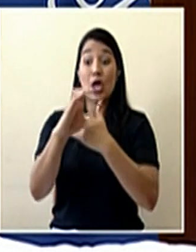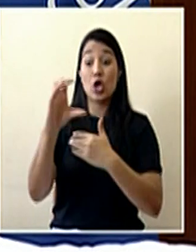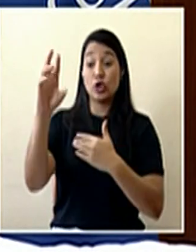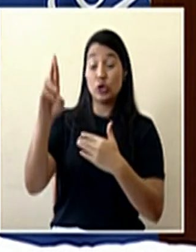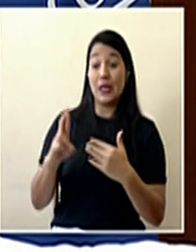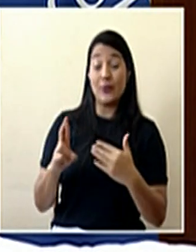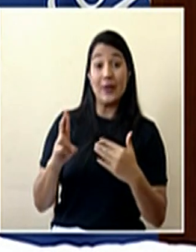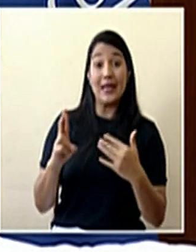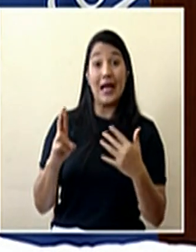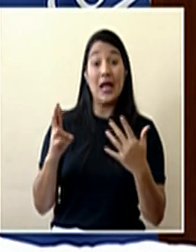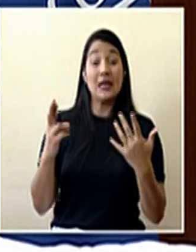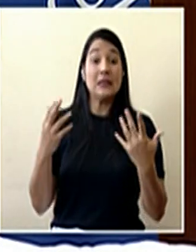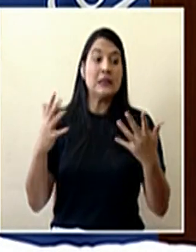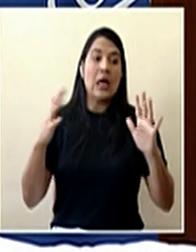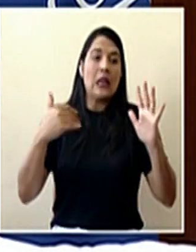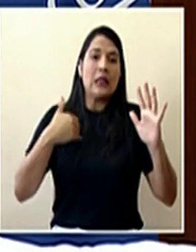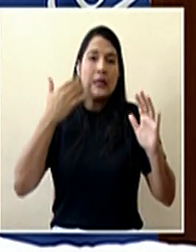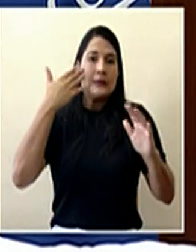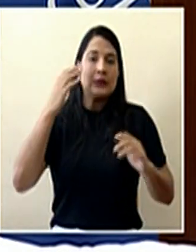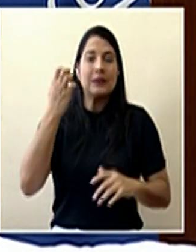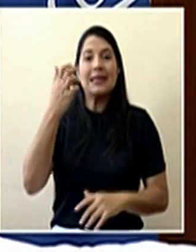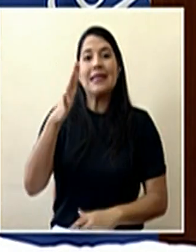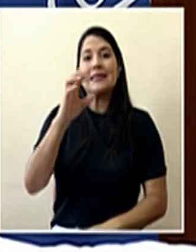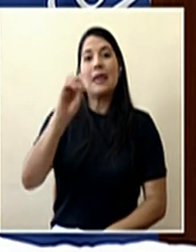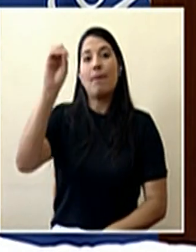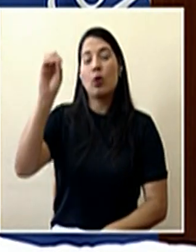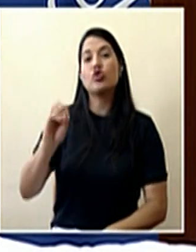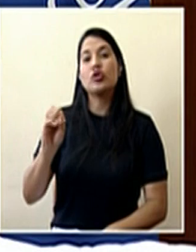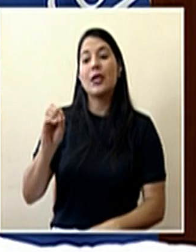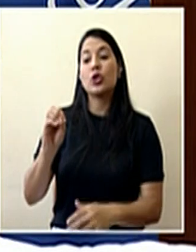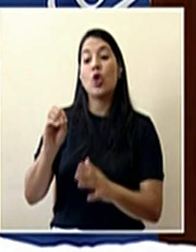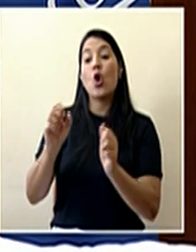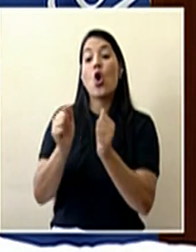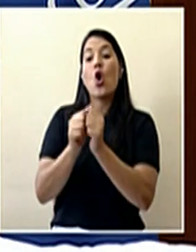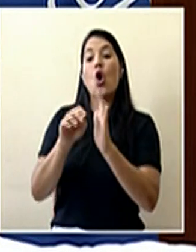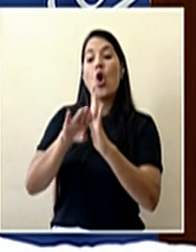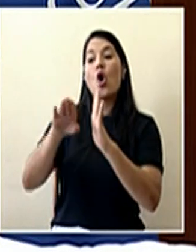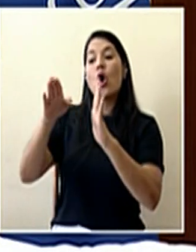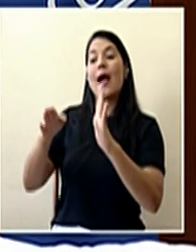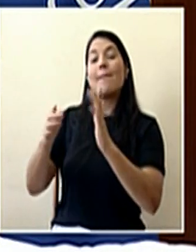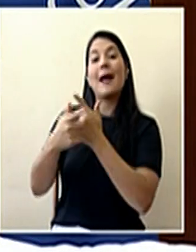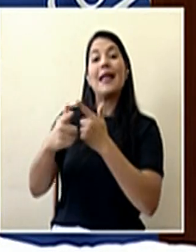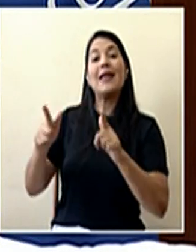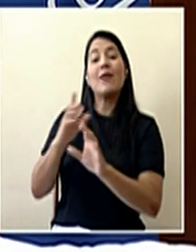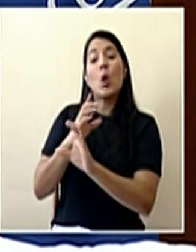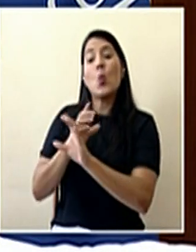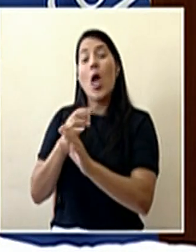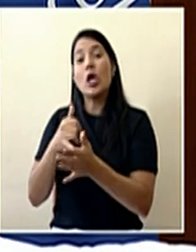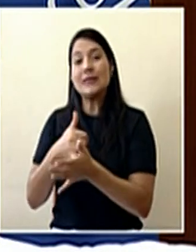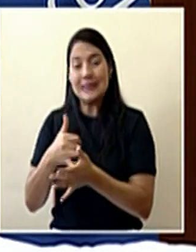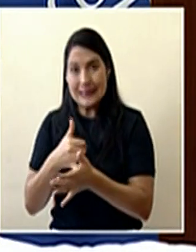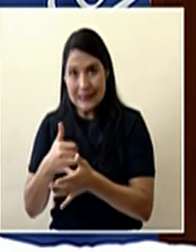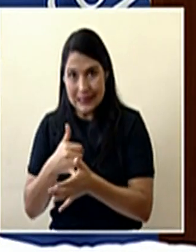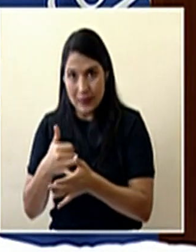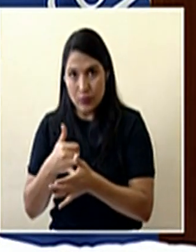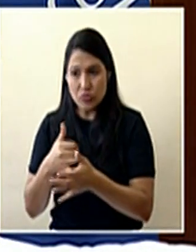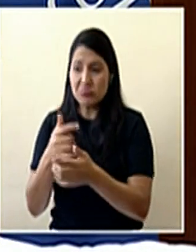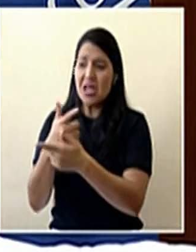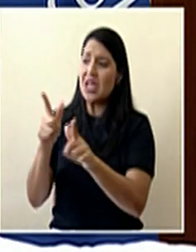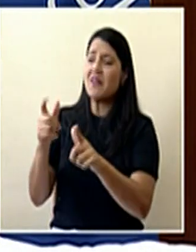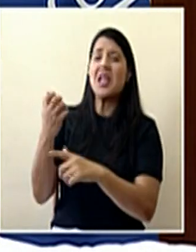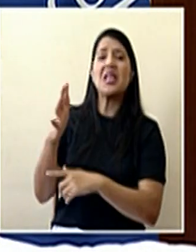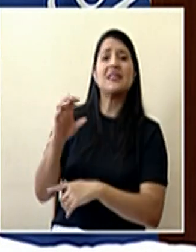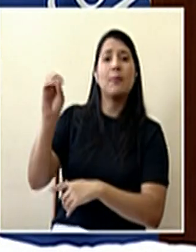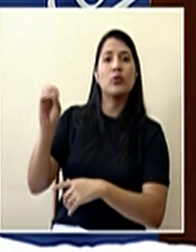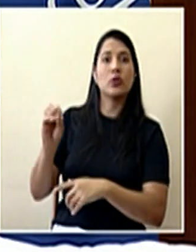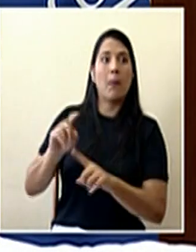con una cantidad, por ejemplo, de un 15% de camas libres en UCI, y que esa demanda resulta que se